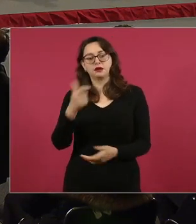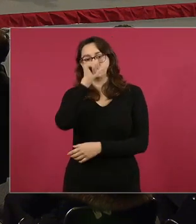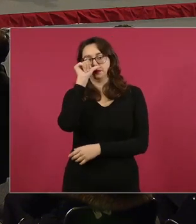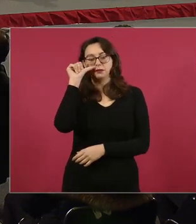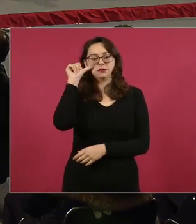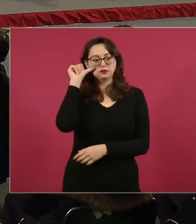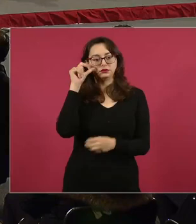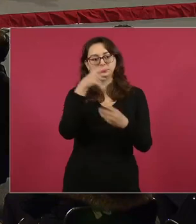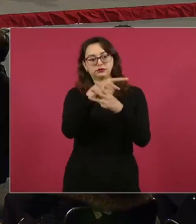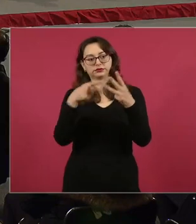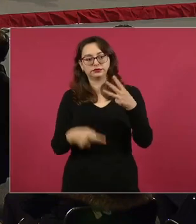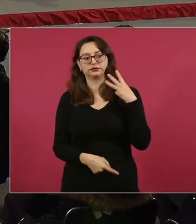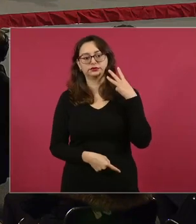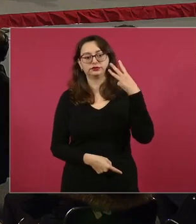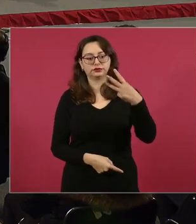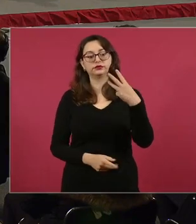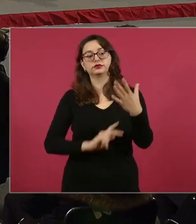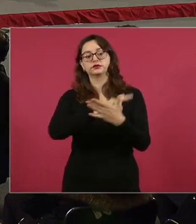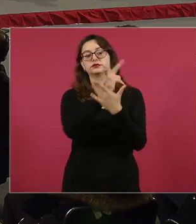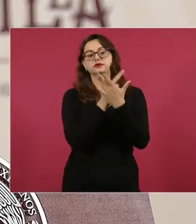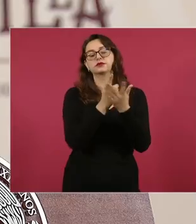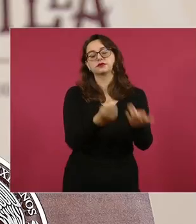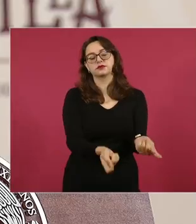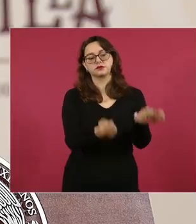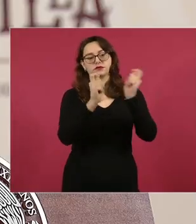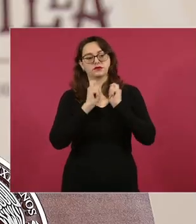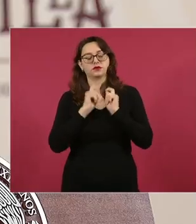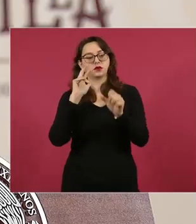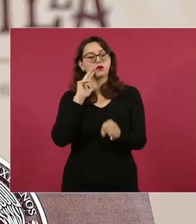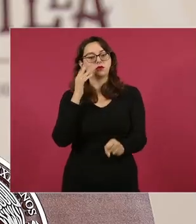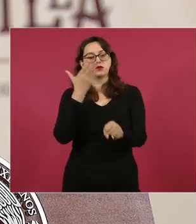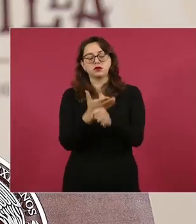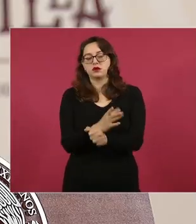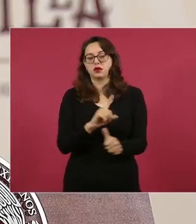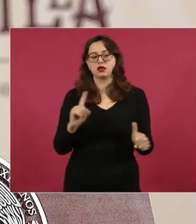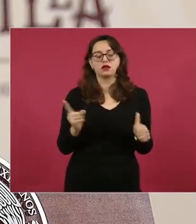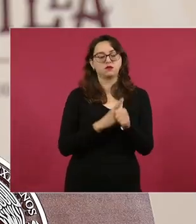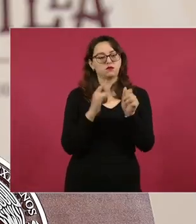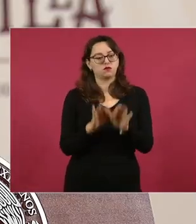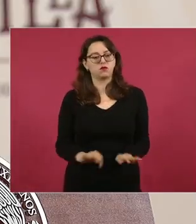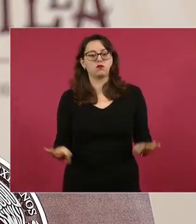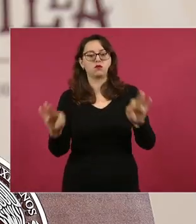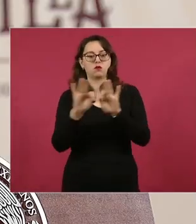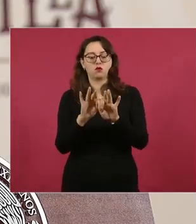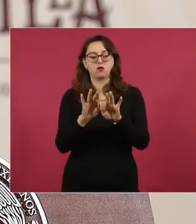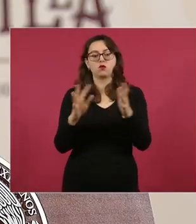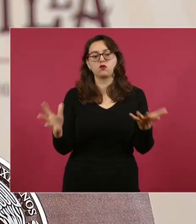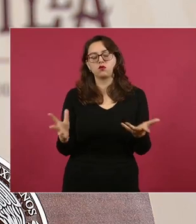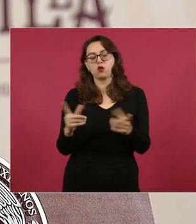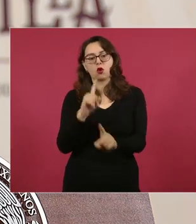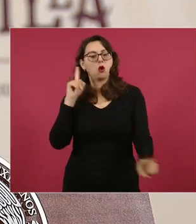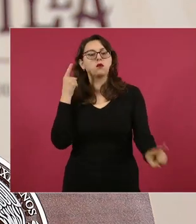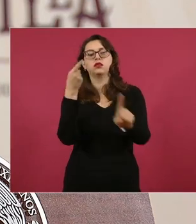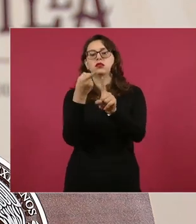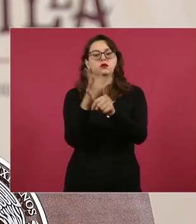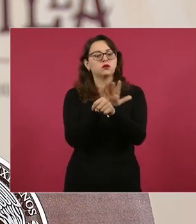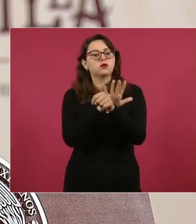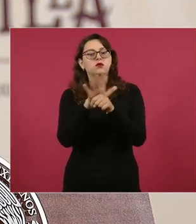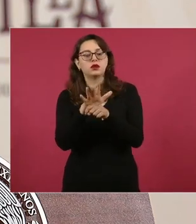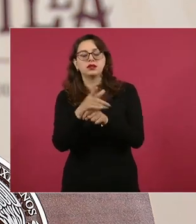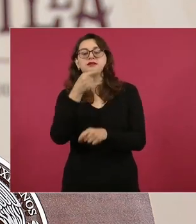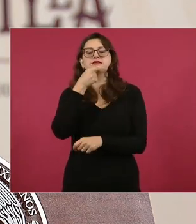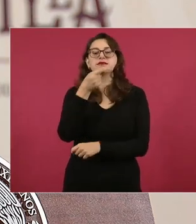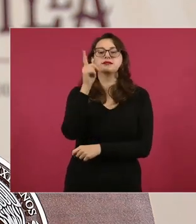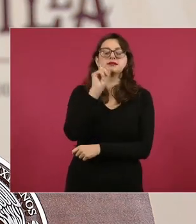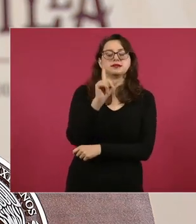tiene 3 programas a su cargo, prioritarios para el Gobierno de México, que en conjunto buscan atender a